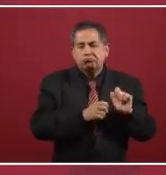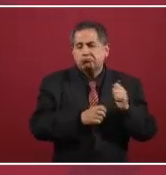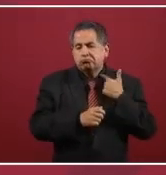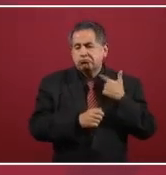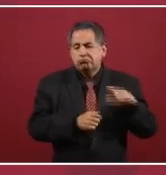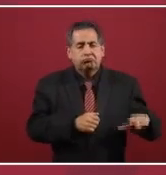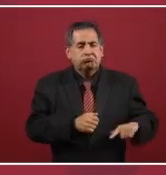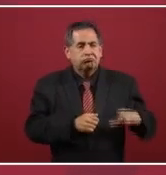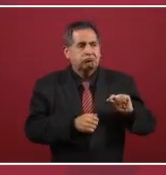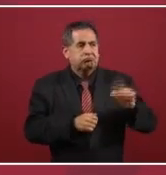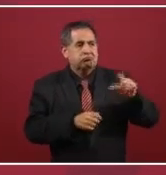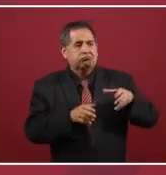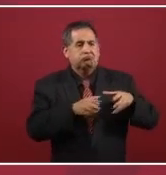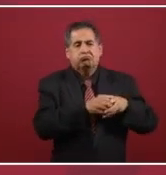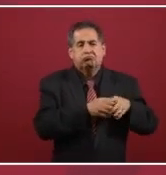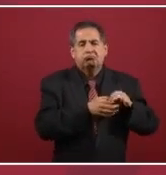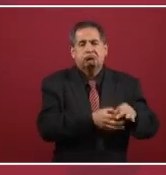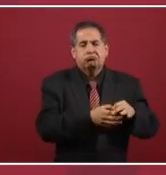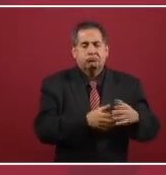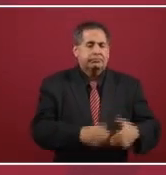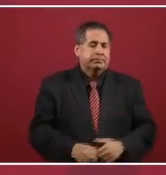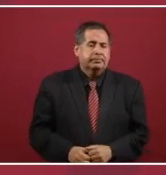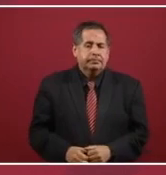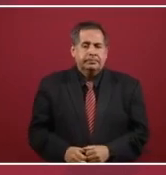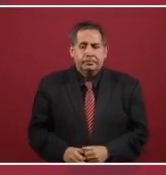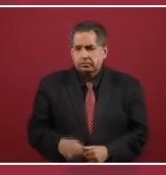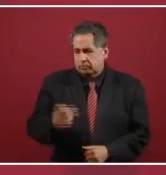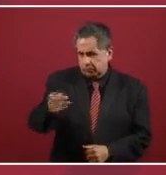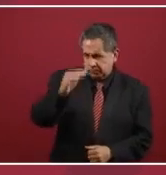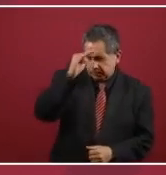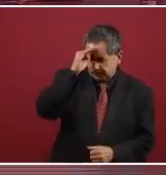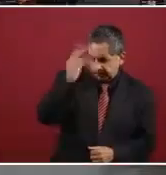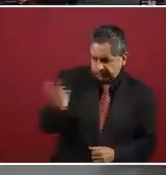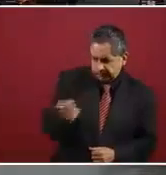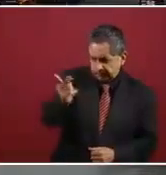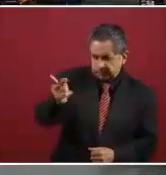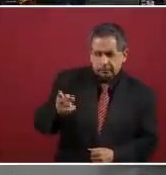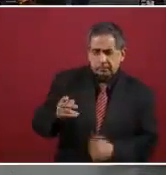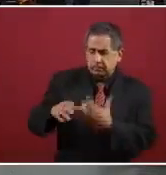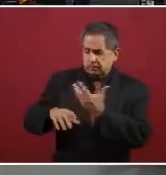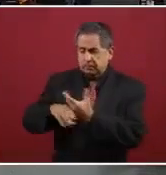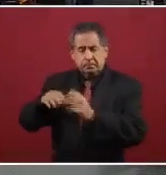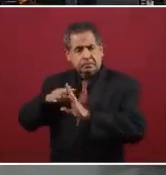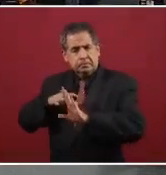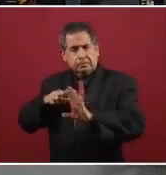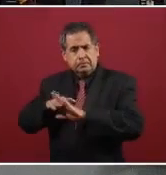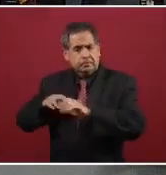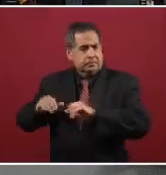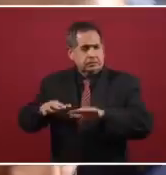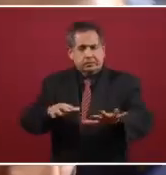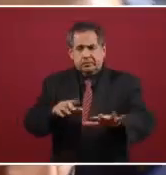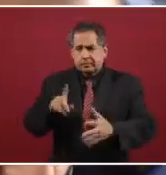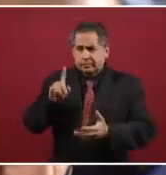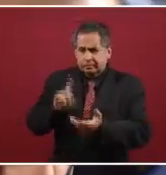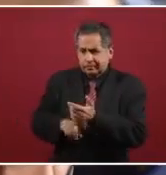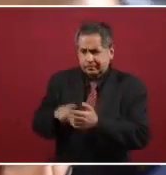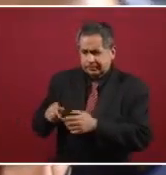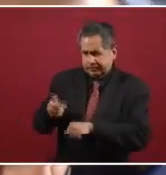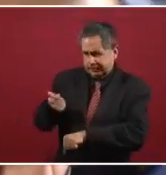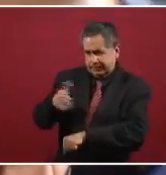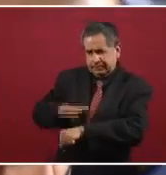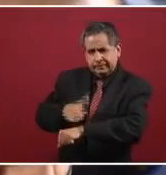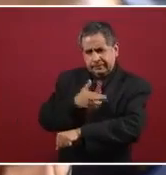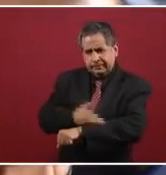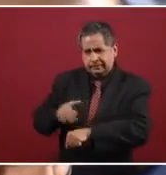los potentados. ¿Usted considera que el control de los flujos migratorios es fundamentalmente una cuestión